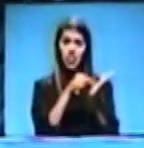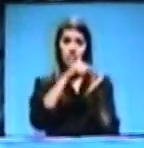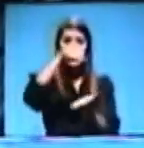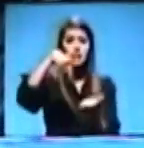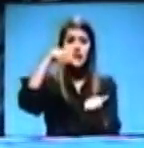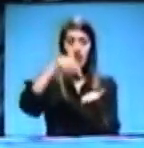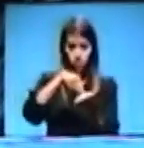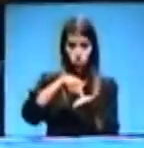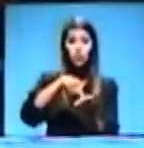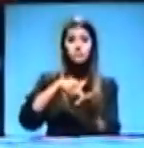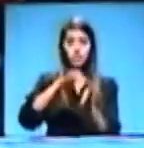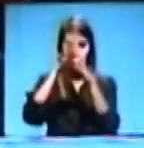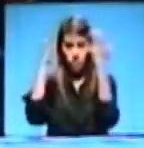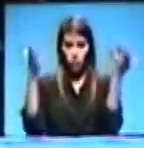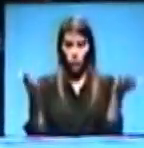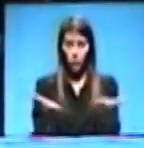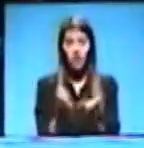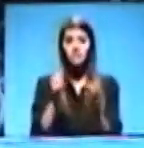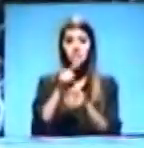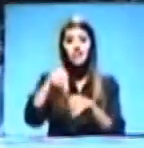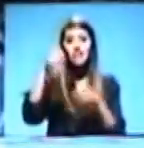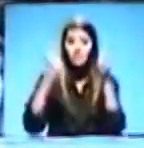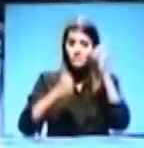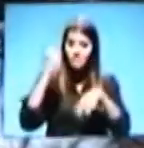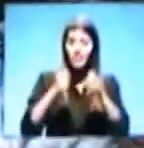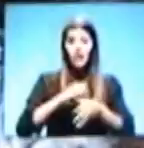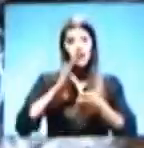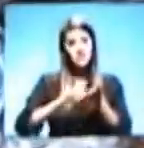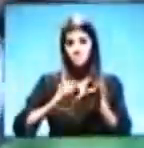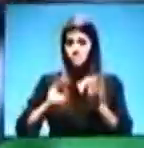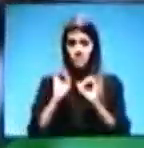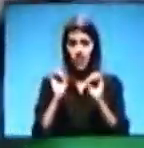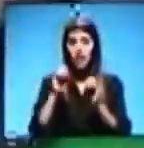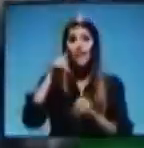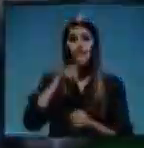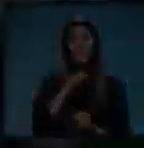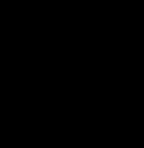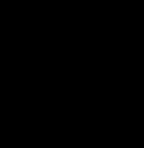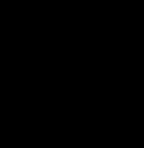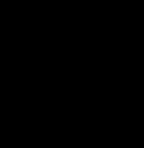de Tecnología Agropecuaria de manera gratuita. Para Noticiero Panorama, Julia Gutiérrez.